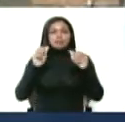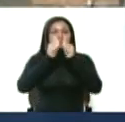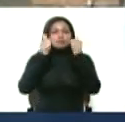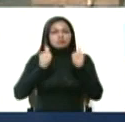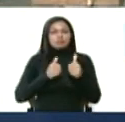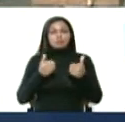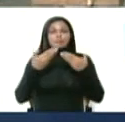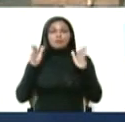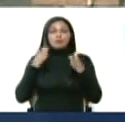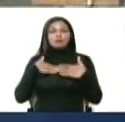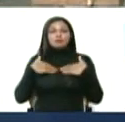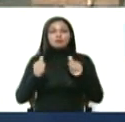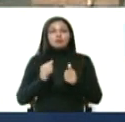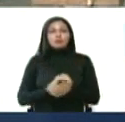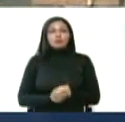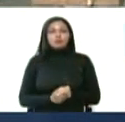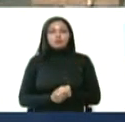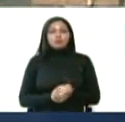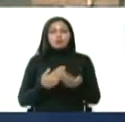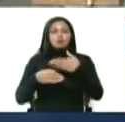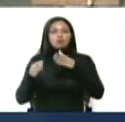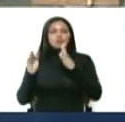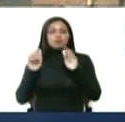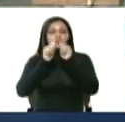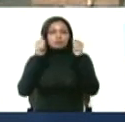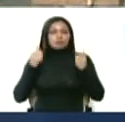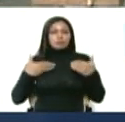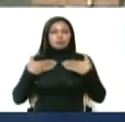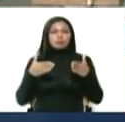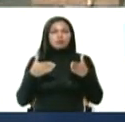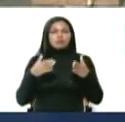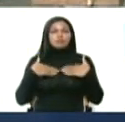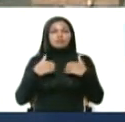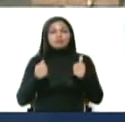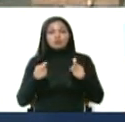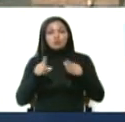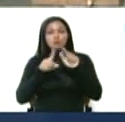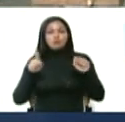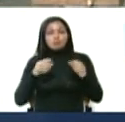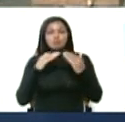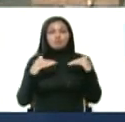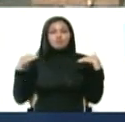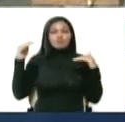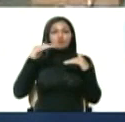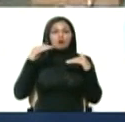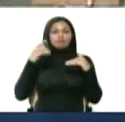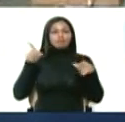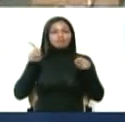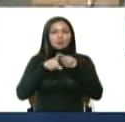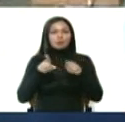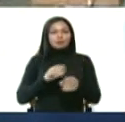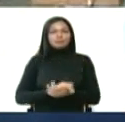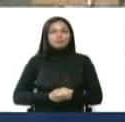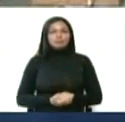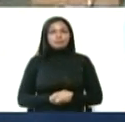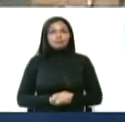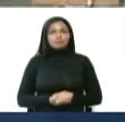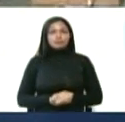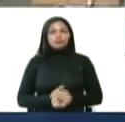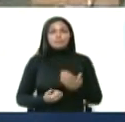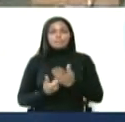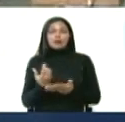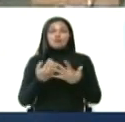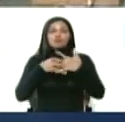sistema público de salud, a la construcción del sistema público de salud en un nivel más elevado, superior, más